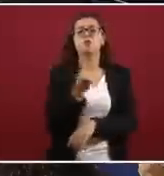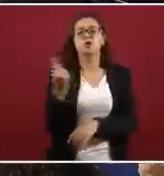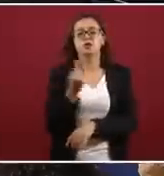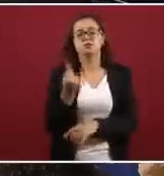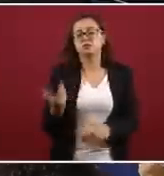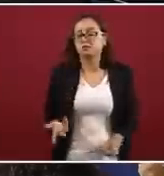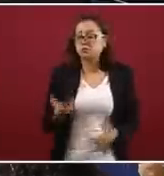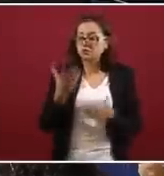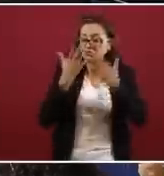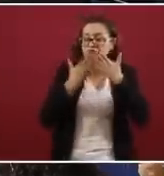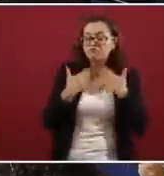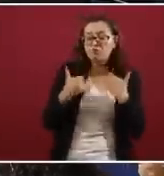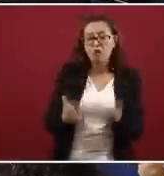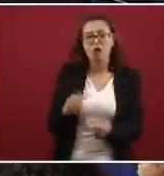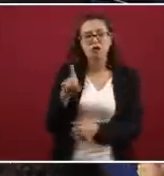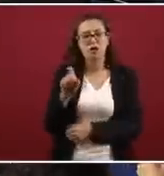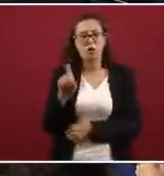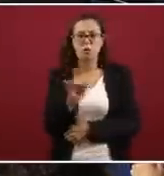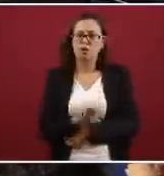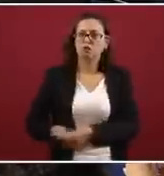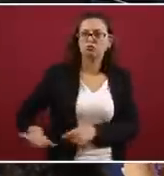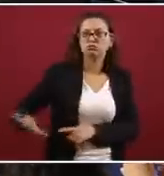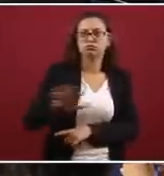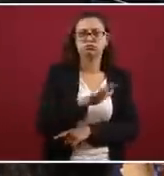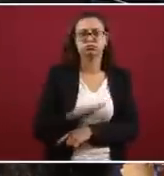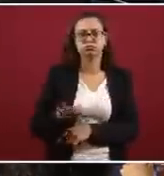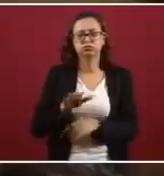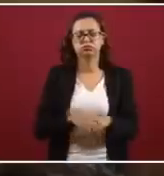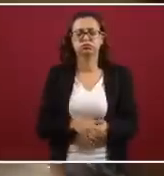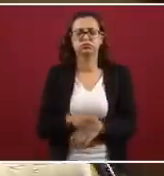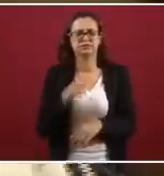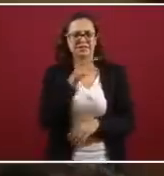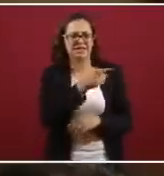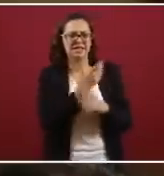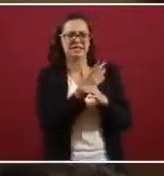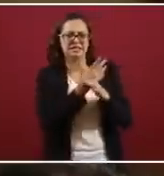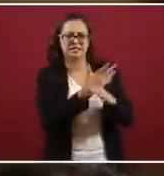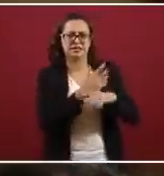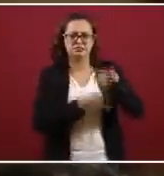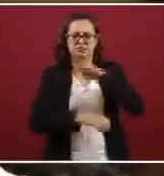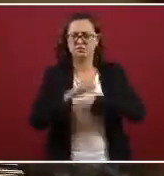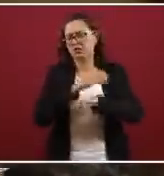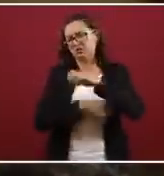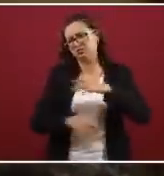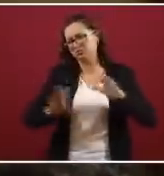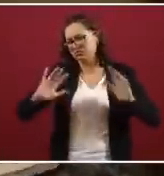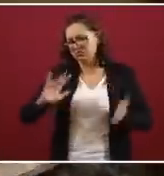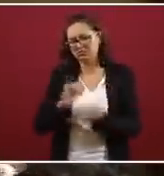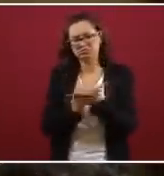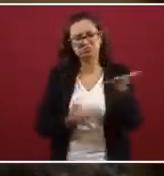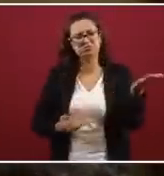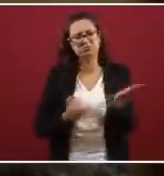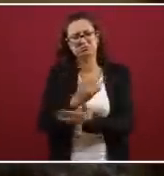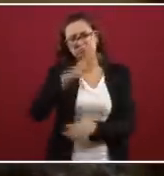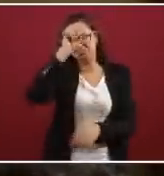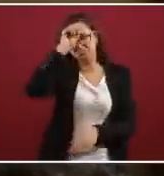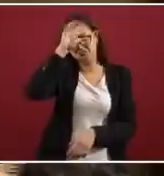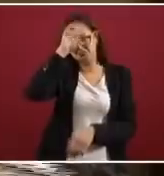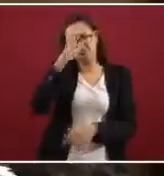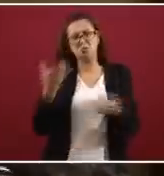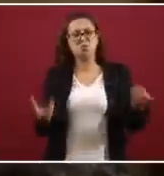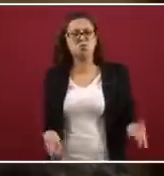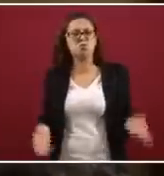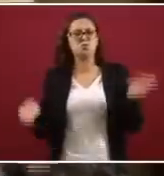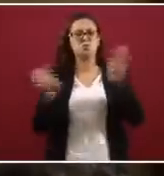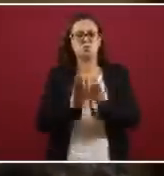a agua en la región. La empresa amaga con cerrar la mina y la pregunta es que se hacen